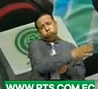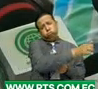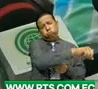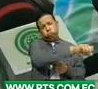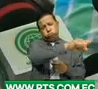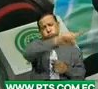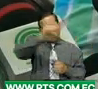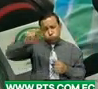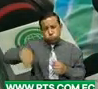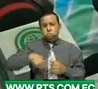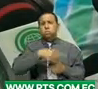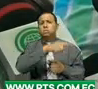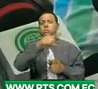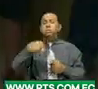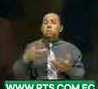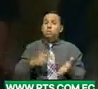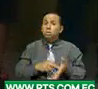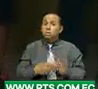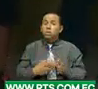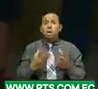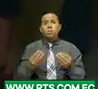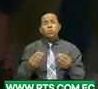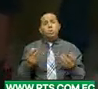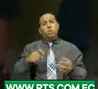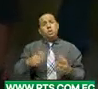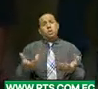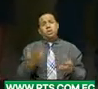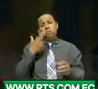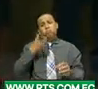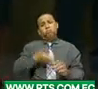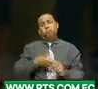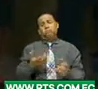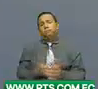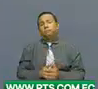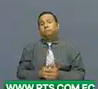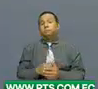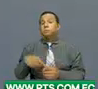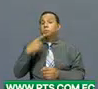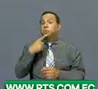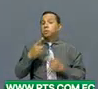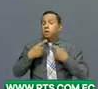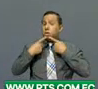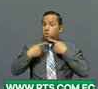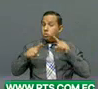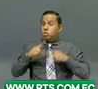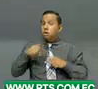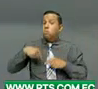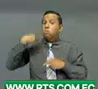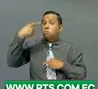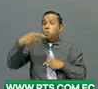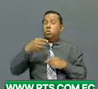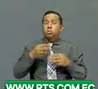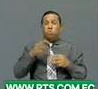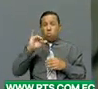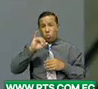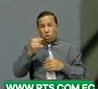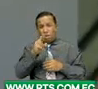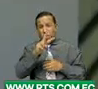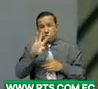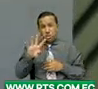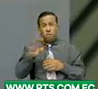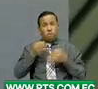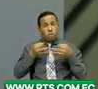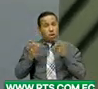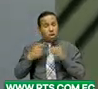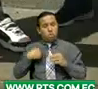la parte sur para poder llegar con estos antecedentes anunciaron que el próximo jueves 25 de febrero saldrán a las calles a protestar